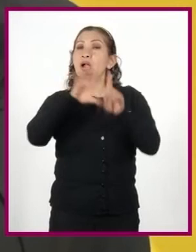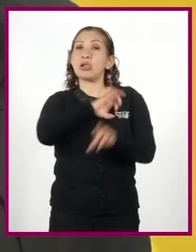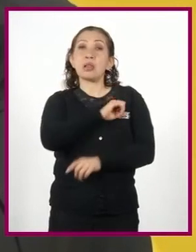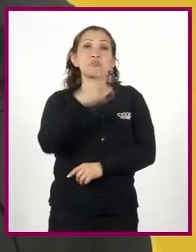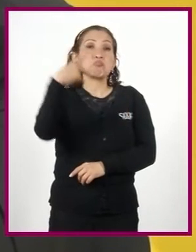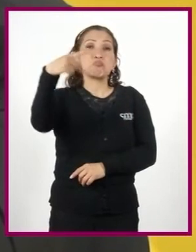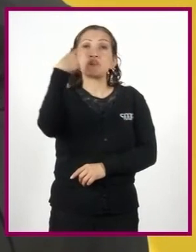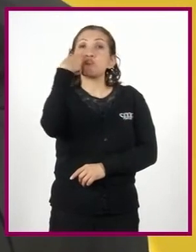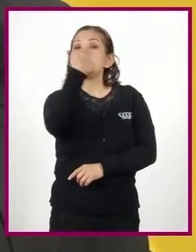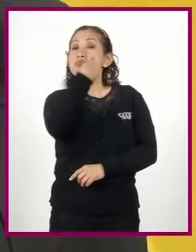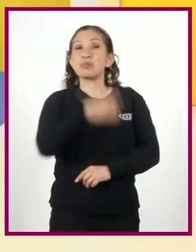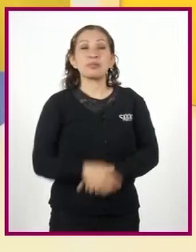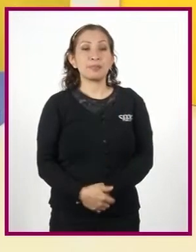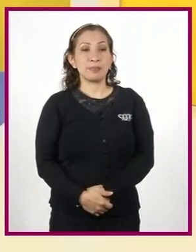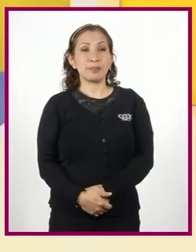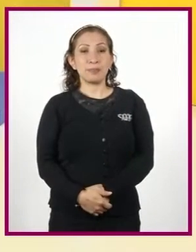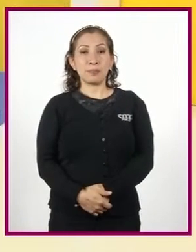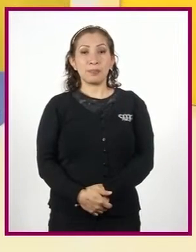prefieran.